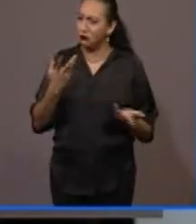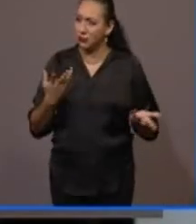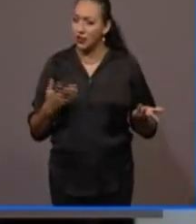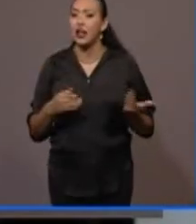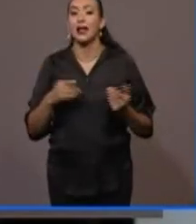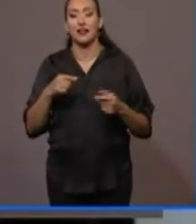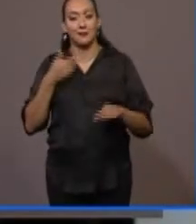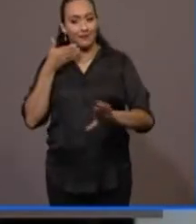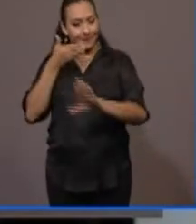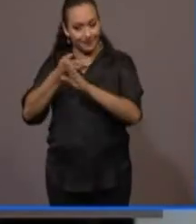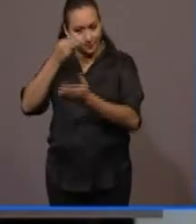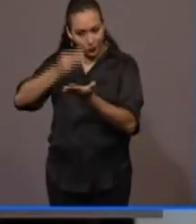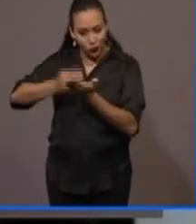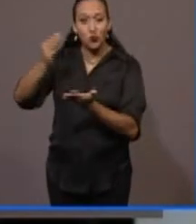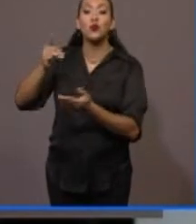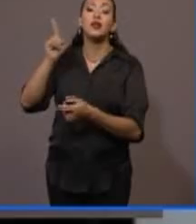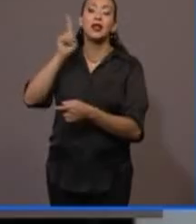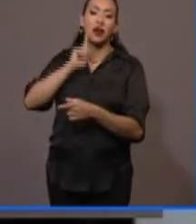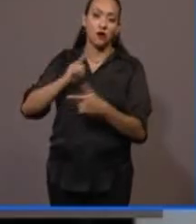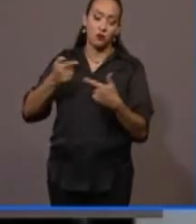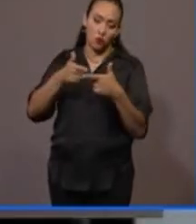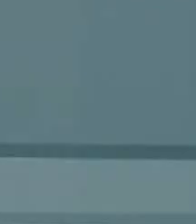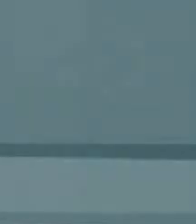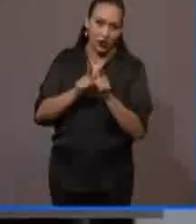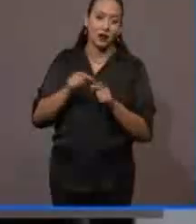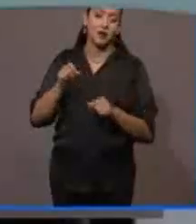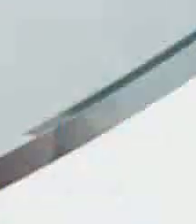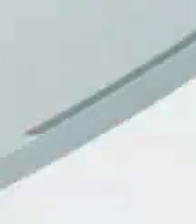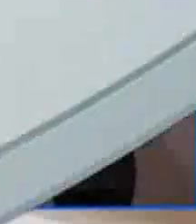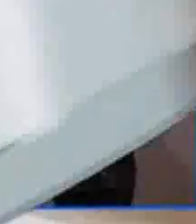manera indirecta a la entonces candidata.